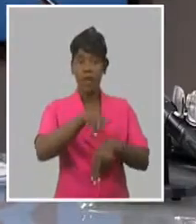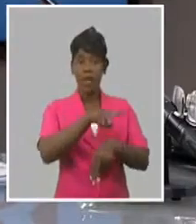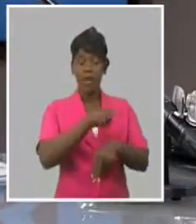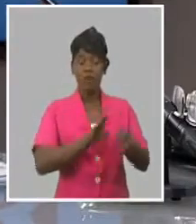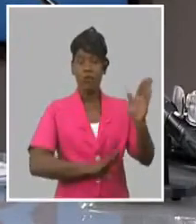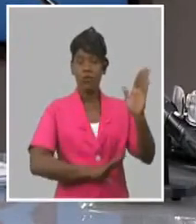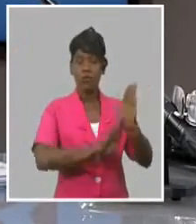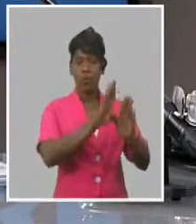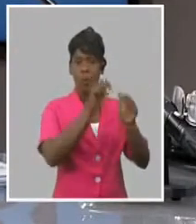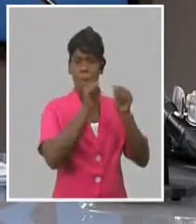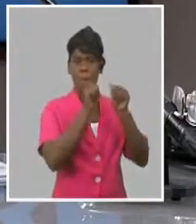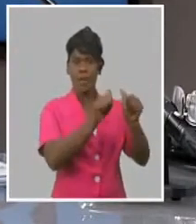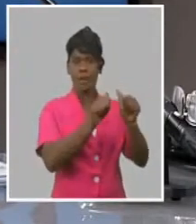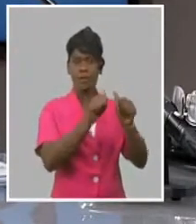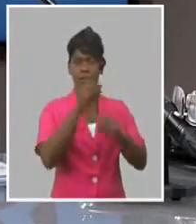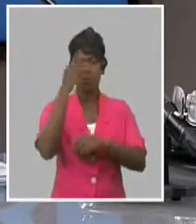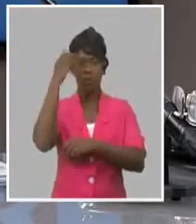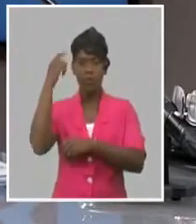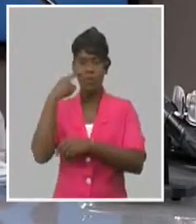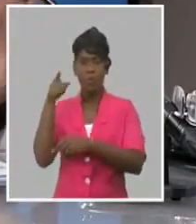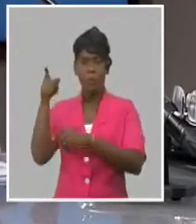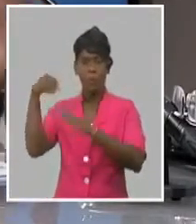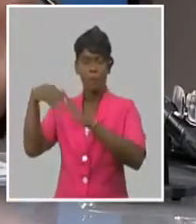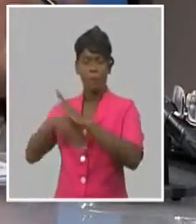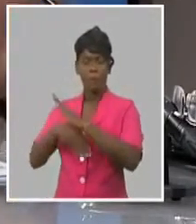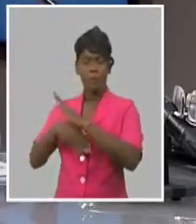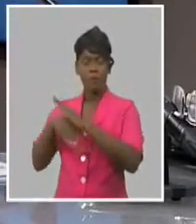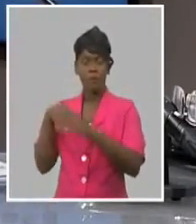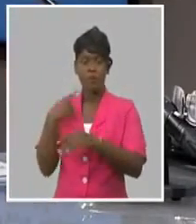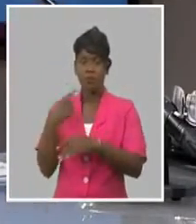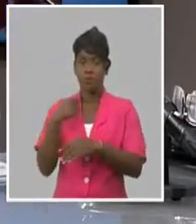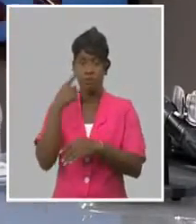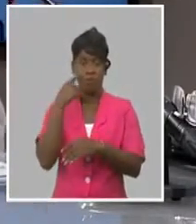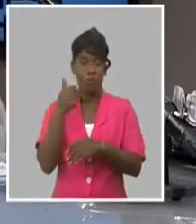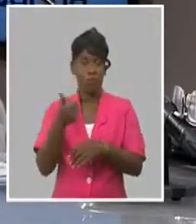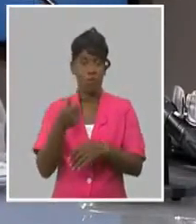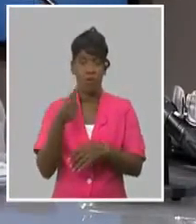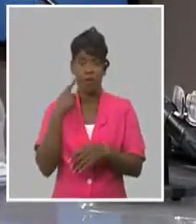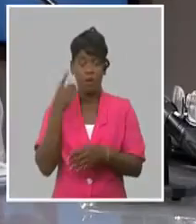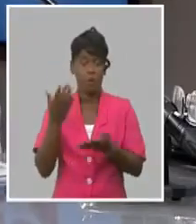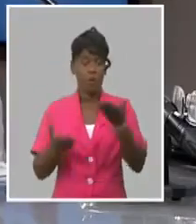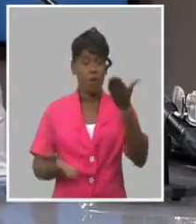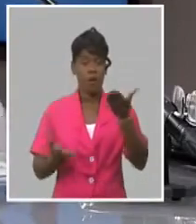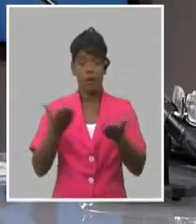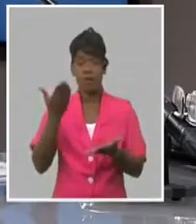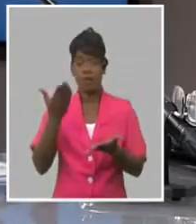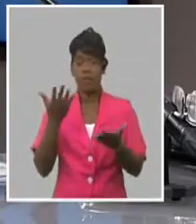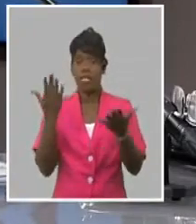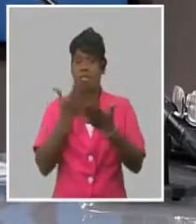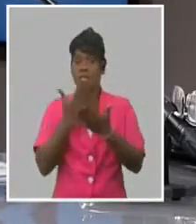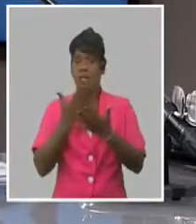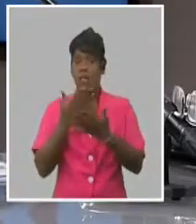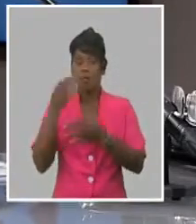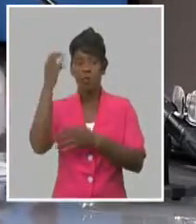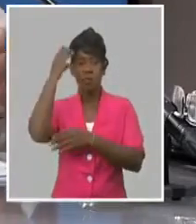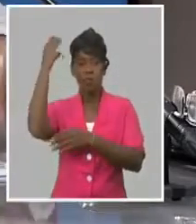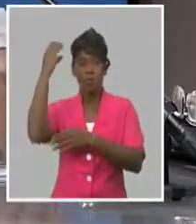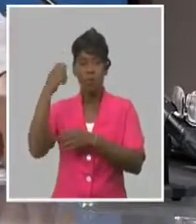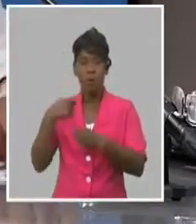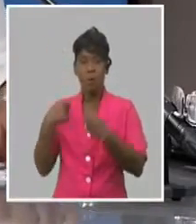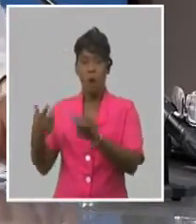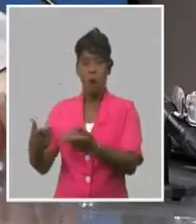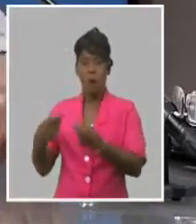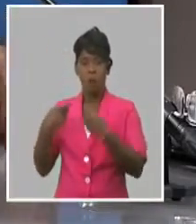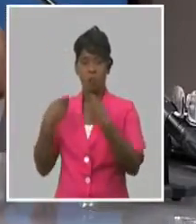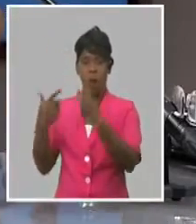formas estatales a ultranza. Pero hay reglas de juego que tenemos que cambiar. No es posible que el presupuesto del Estado ponga dinero para